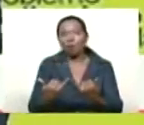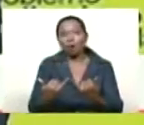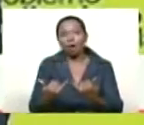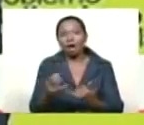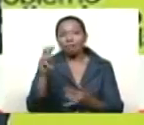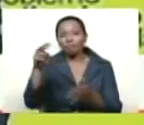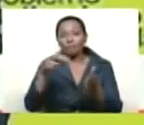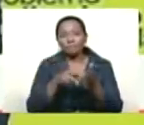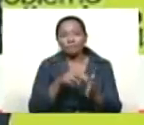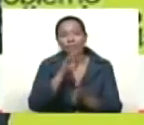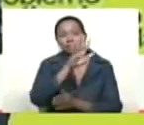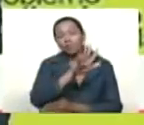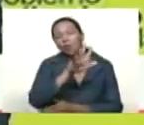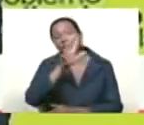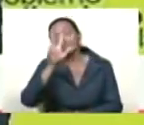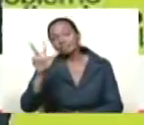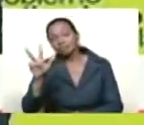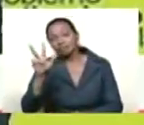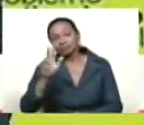2.053